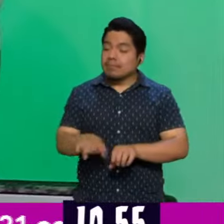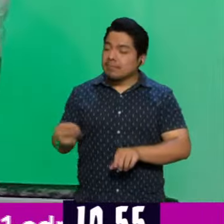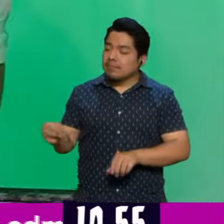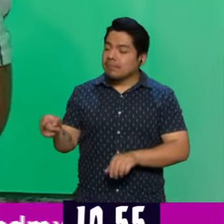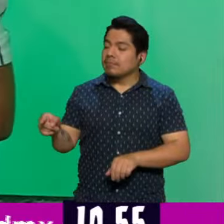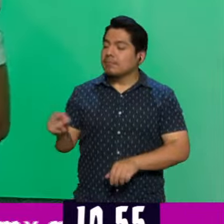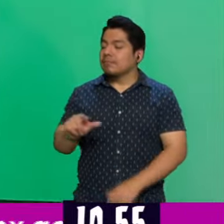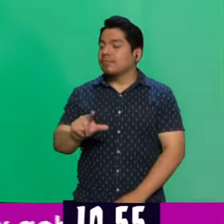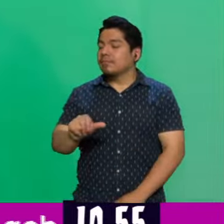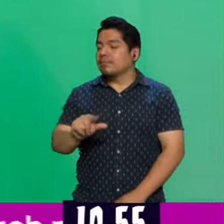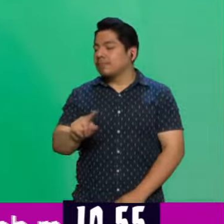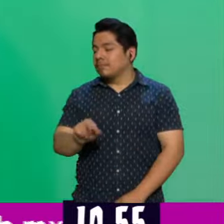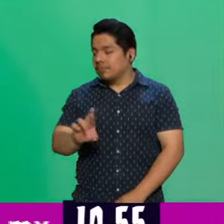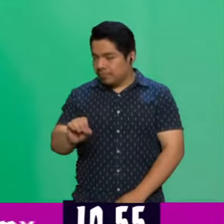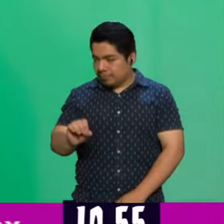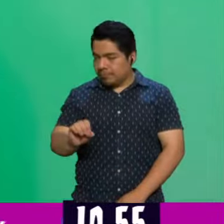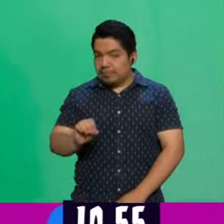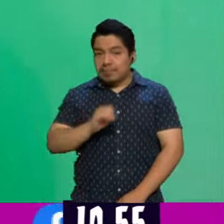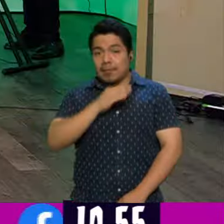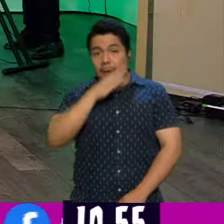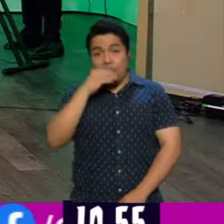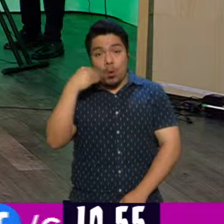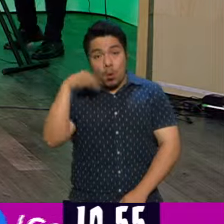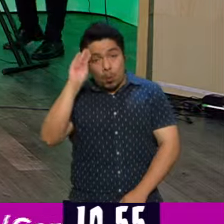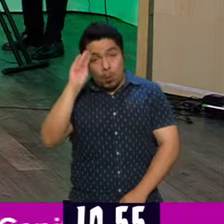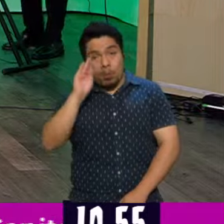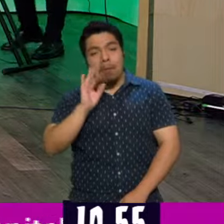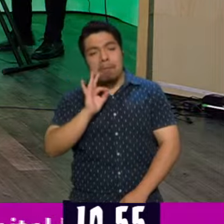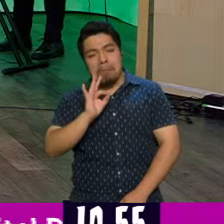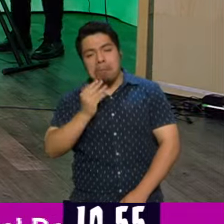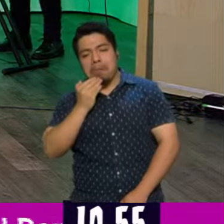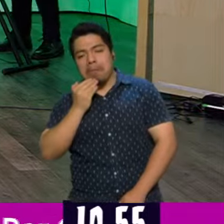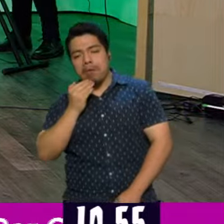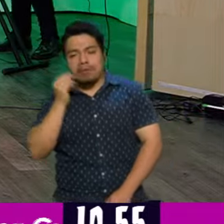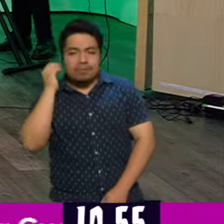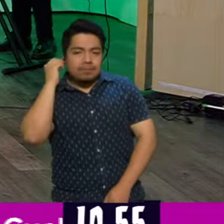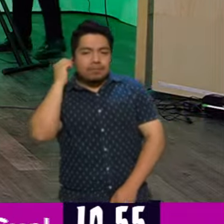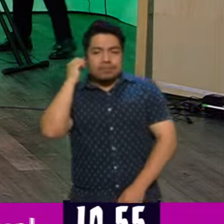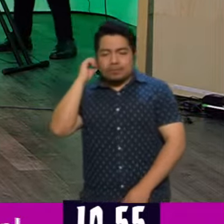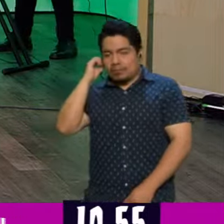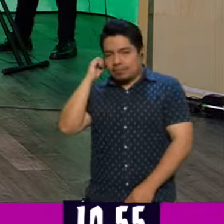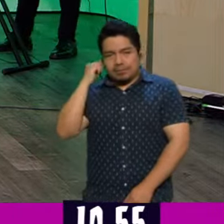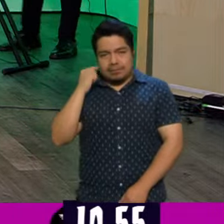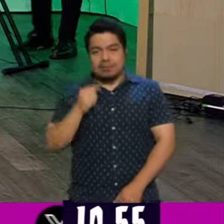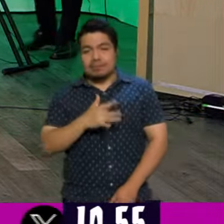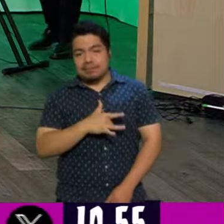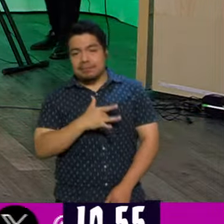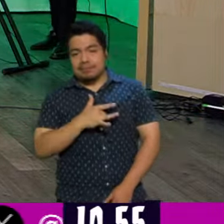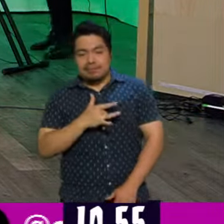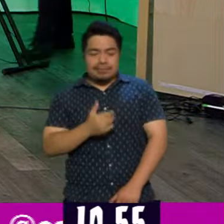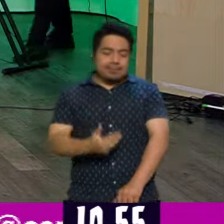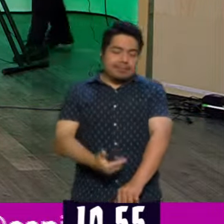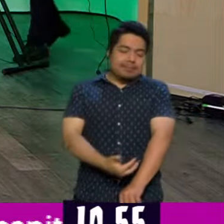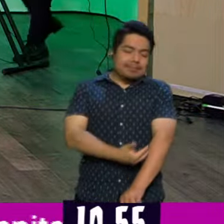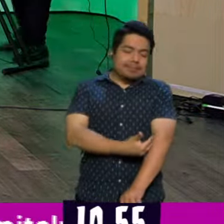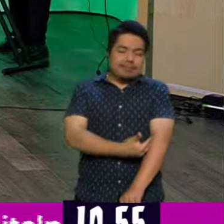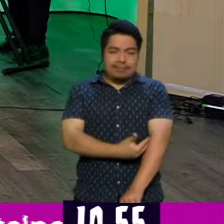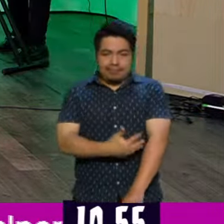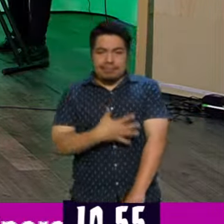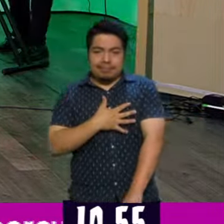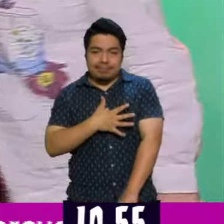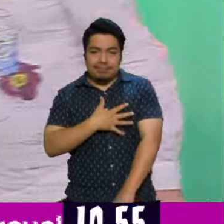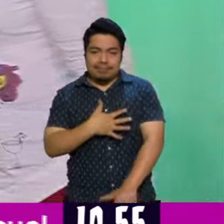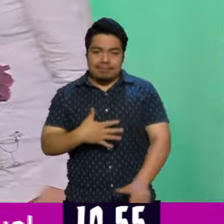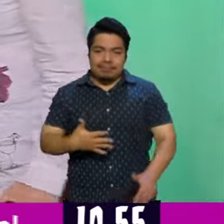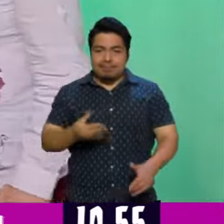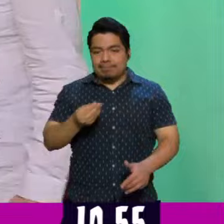cubanos, compañero. Lázaro Sativa. Son cubanos. Cubanos. No anda usted perdida. Ya traen el ritmo, la sangre. Yo tengo la suerte de ir